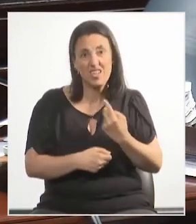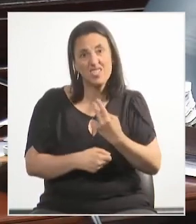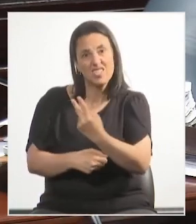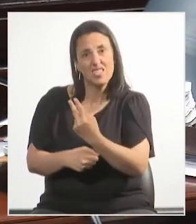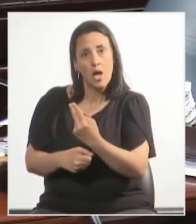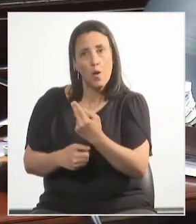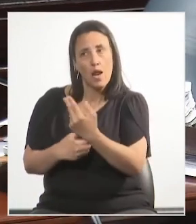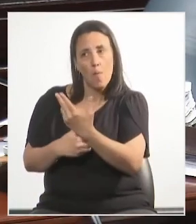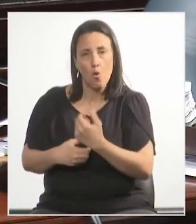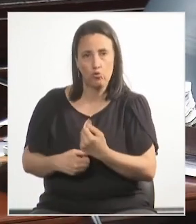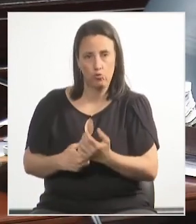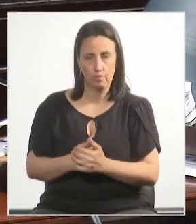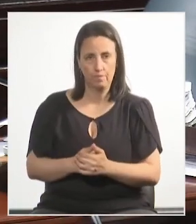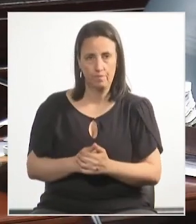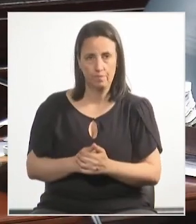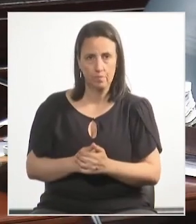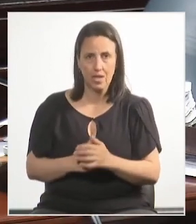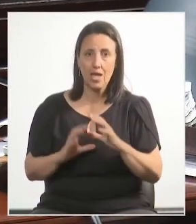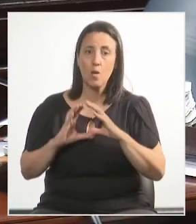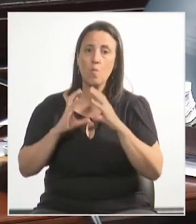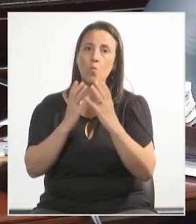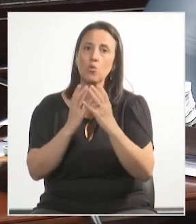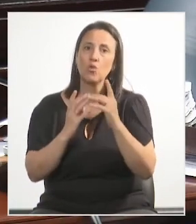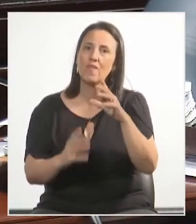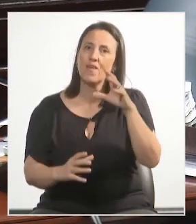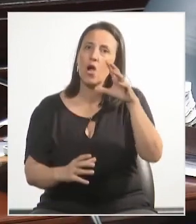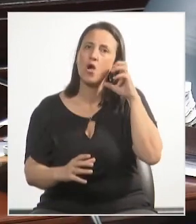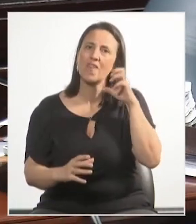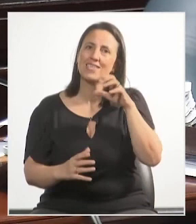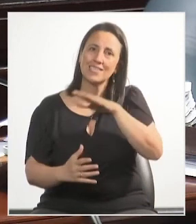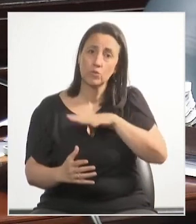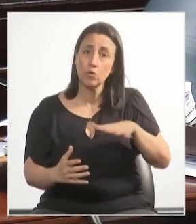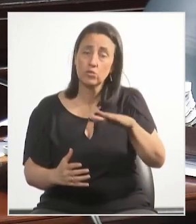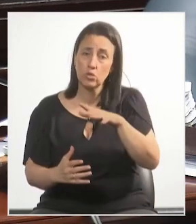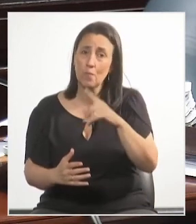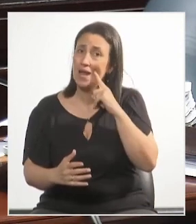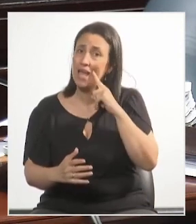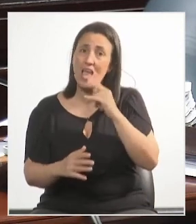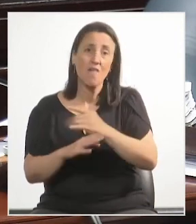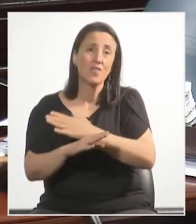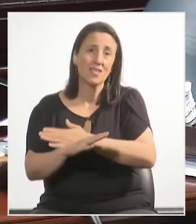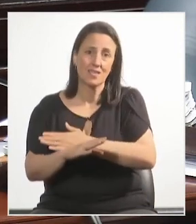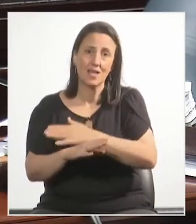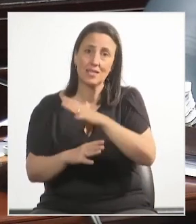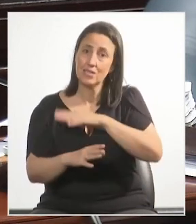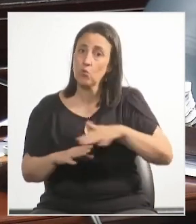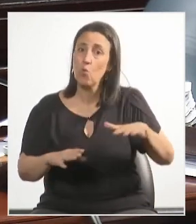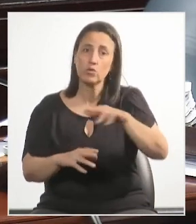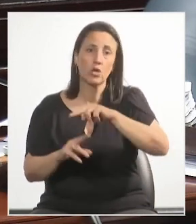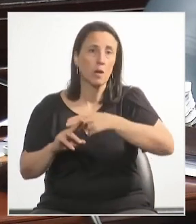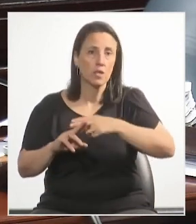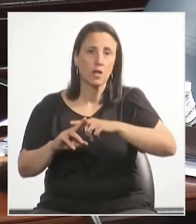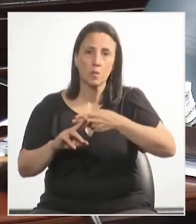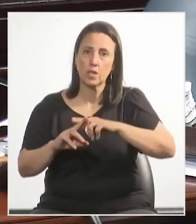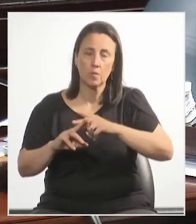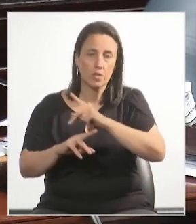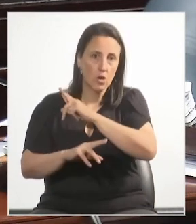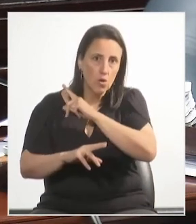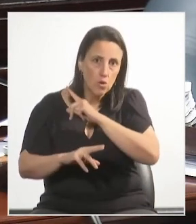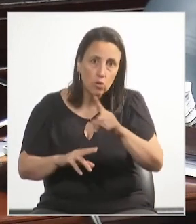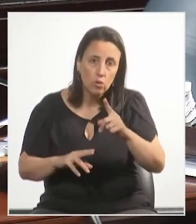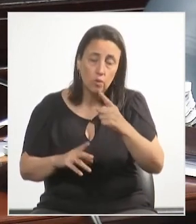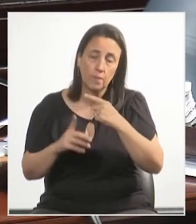Parecería que el mundo debería recordar este acontecimiento a efectos de evitar que circunstancias como esta se repitan.